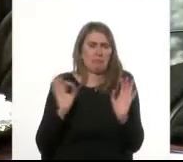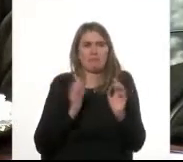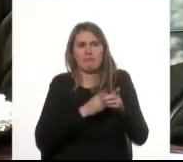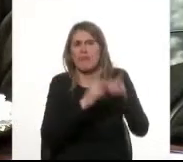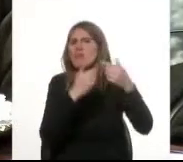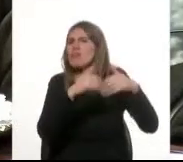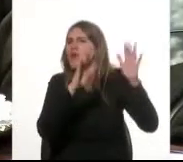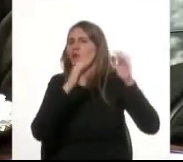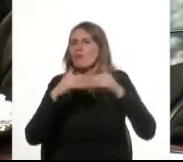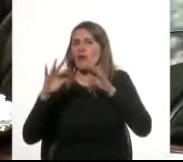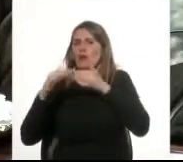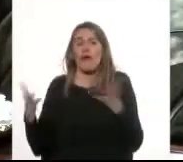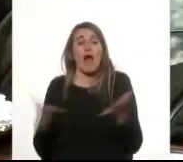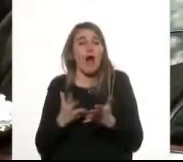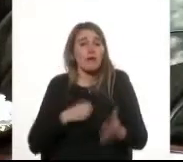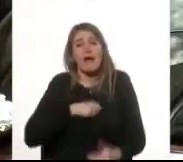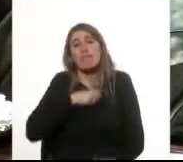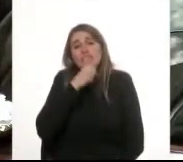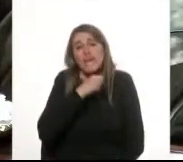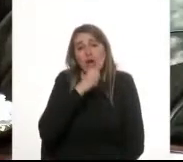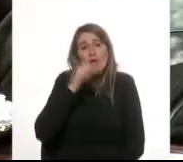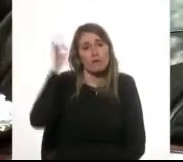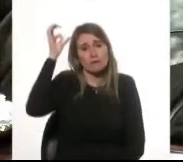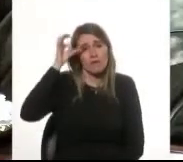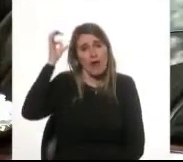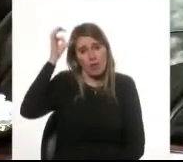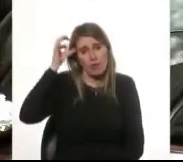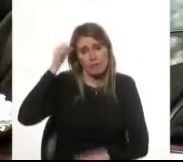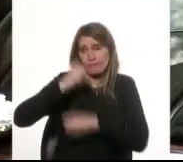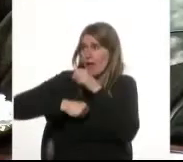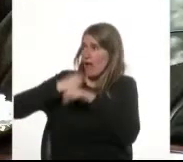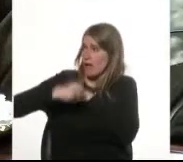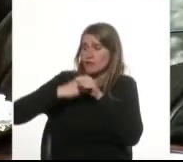Hoy soy un viejo senador.